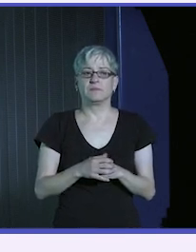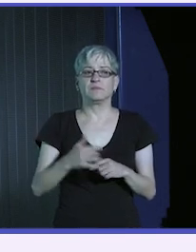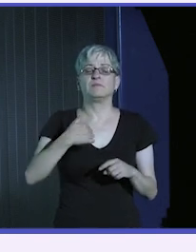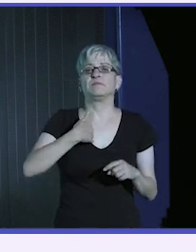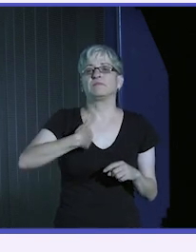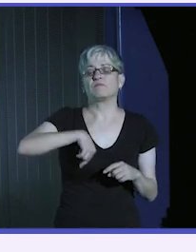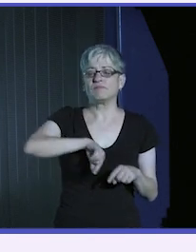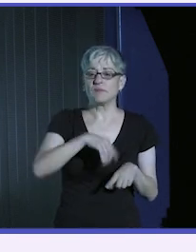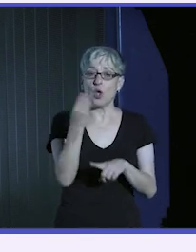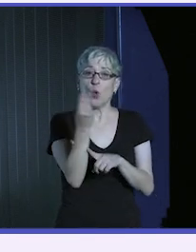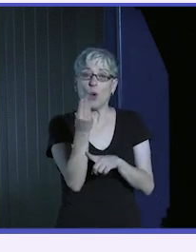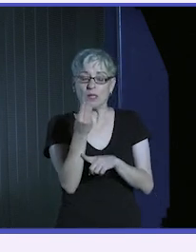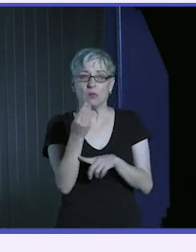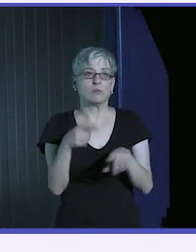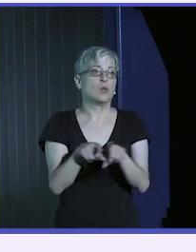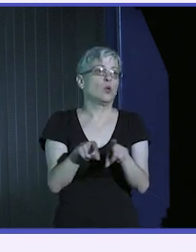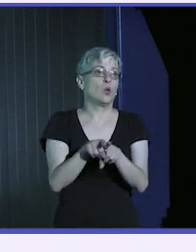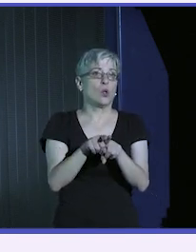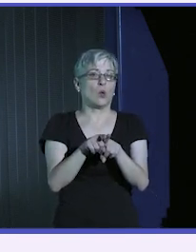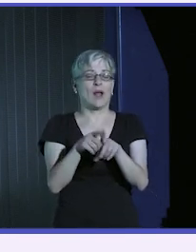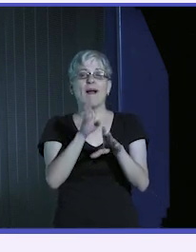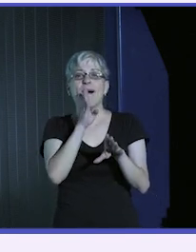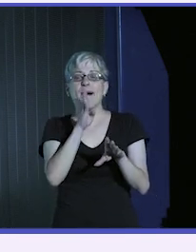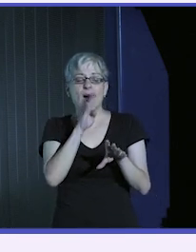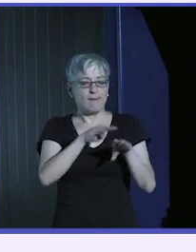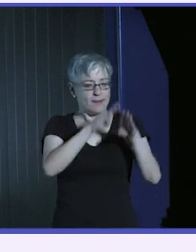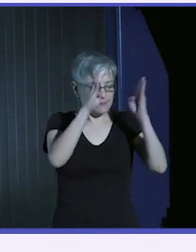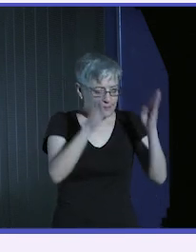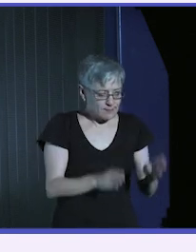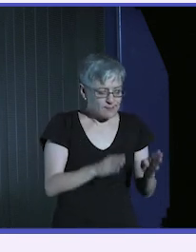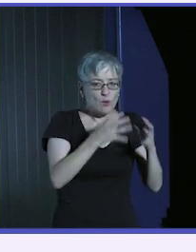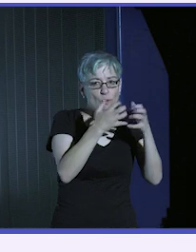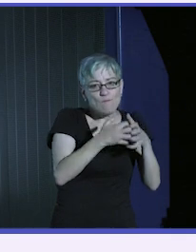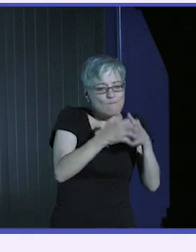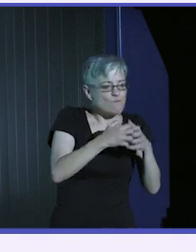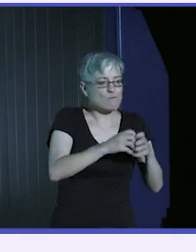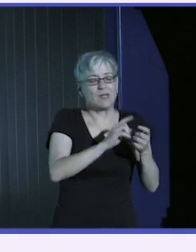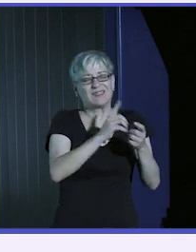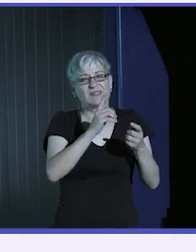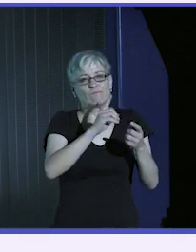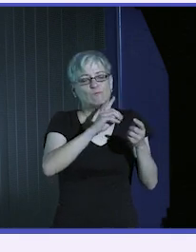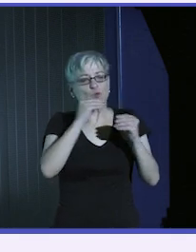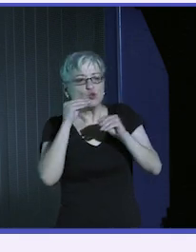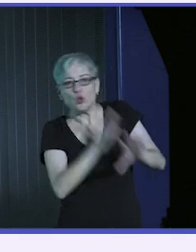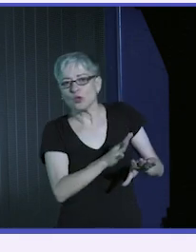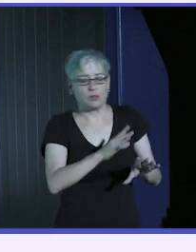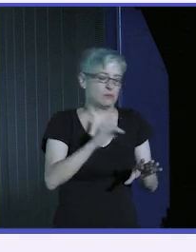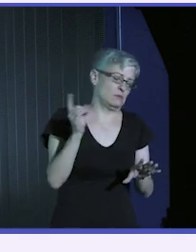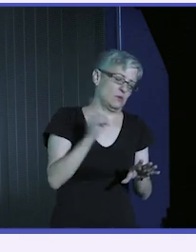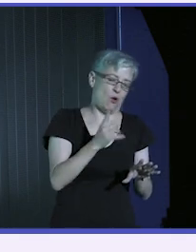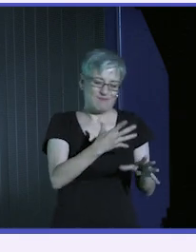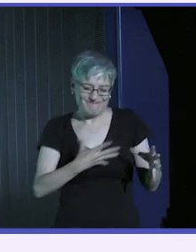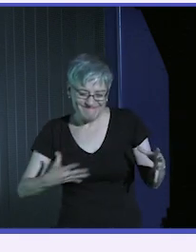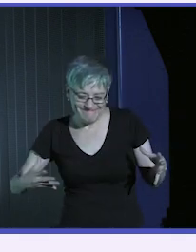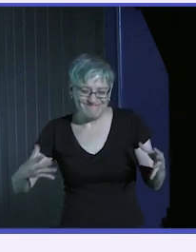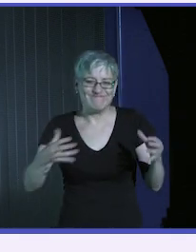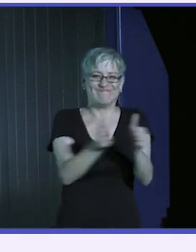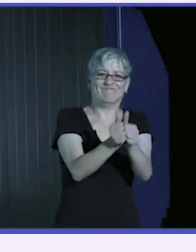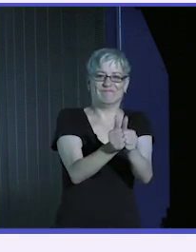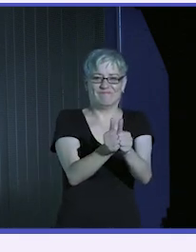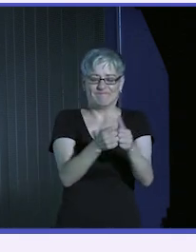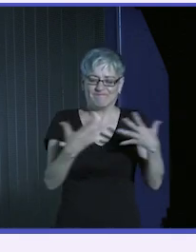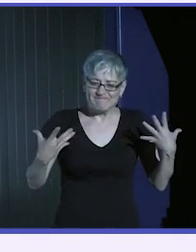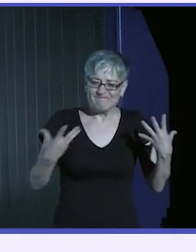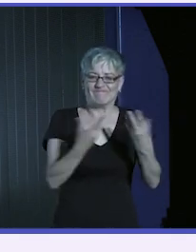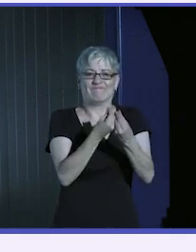que vaya quantum a sustituir ni mucho menos a la computación clásica, sino que lo va a complementar. ¿En qué sentido? Ese tipo de